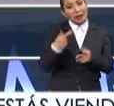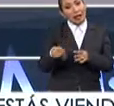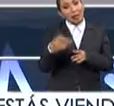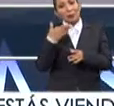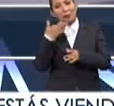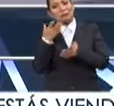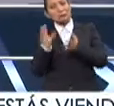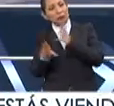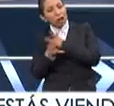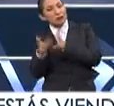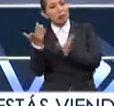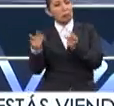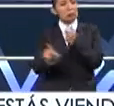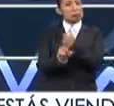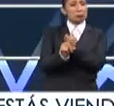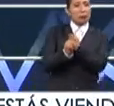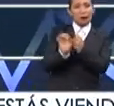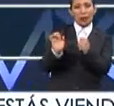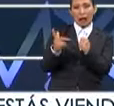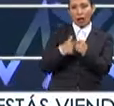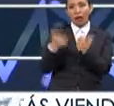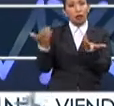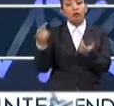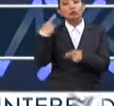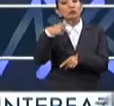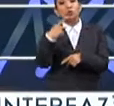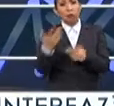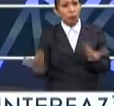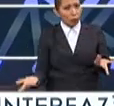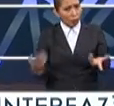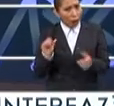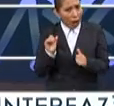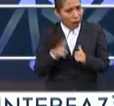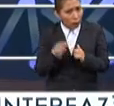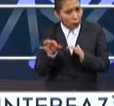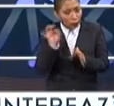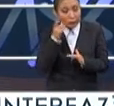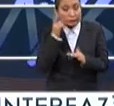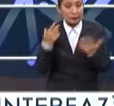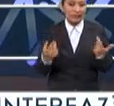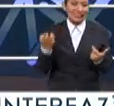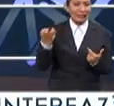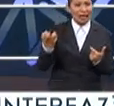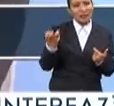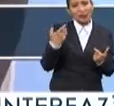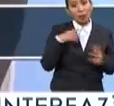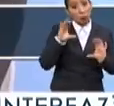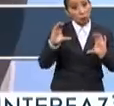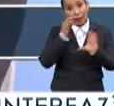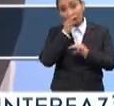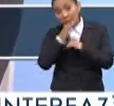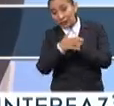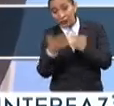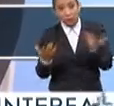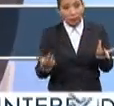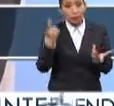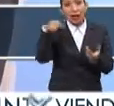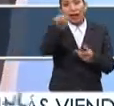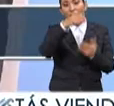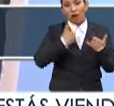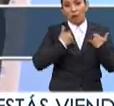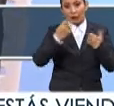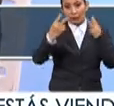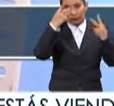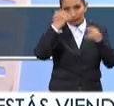sus problemitas en tu caso fue hubo alguno que dijeras cuando tengan cuidado con esto sobre todo para los